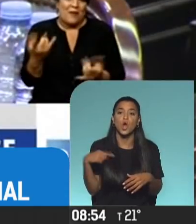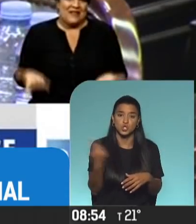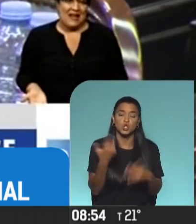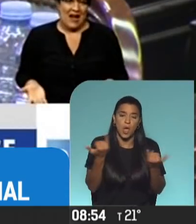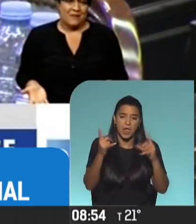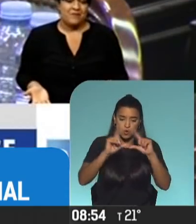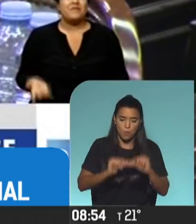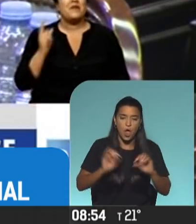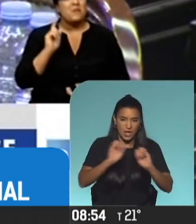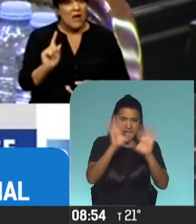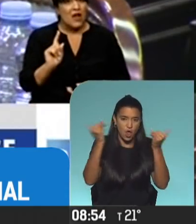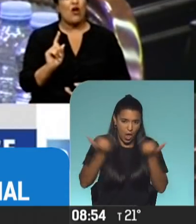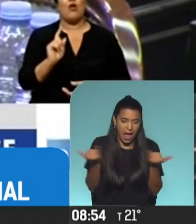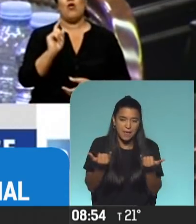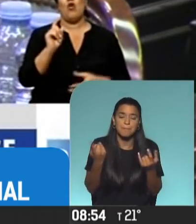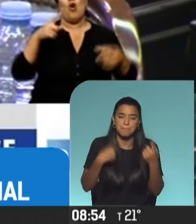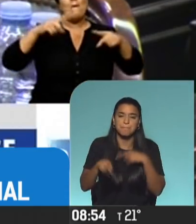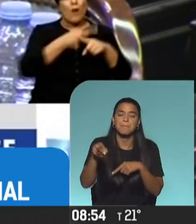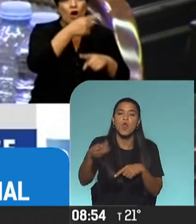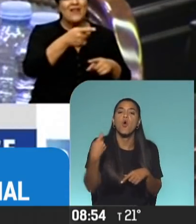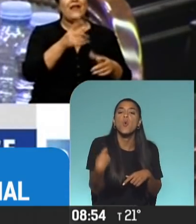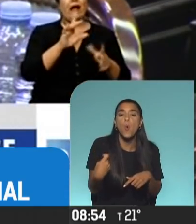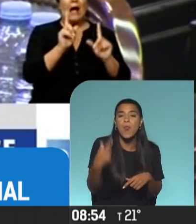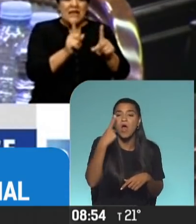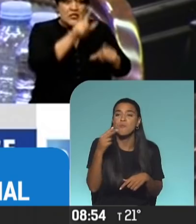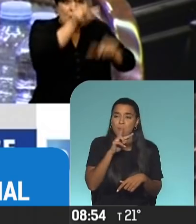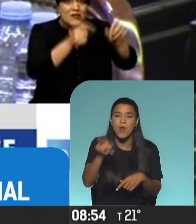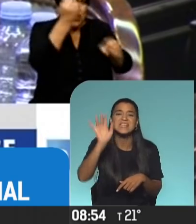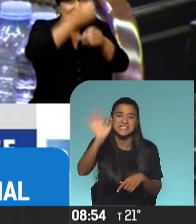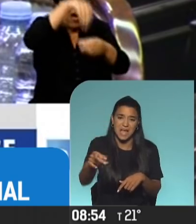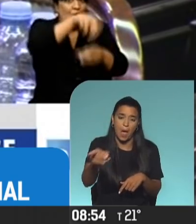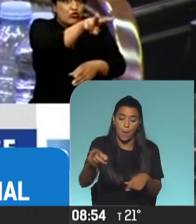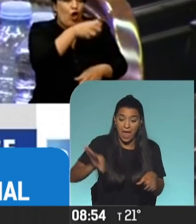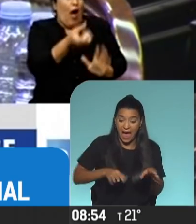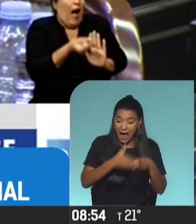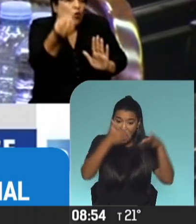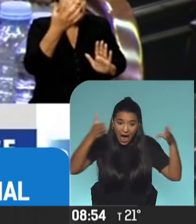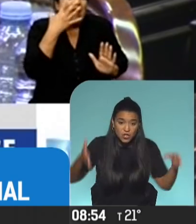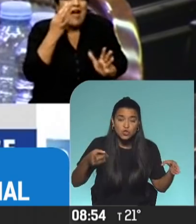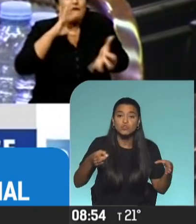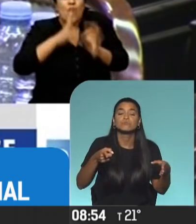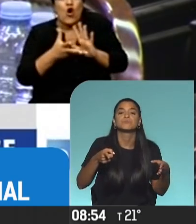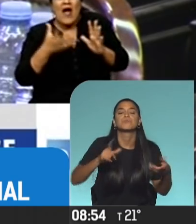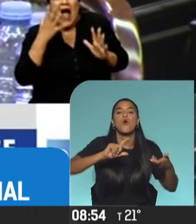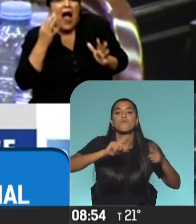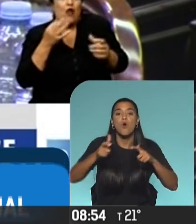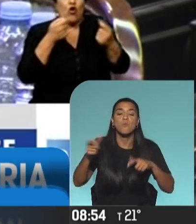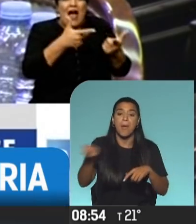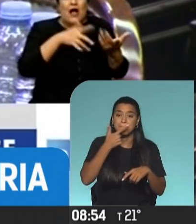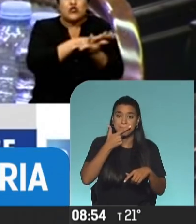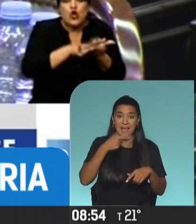y los tenemos muy claros, pero sobre todo lo tienen claro los jubilados y jubiladas. Durante este año, mientras que estuvo suspendida la fórmula de